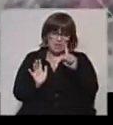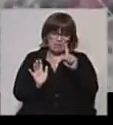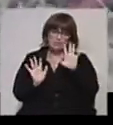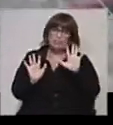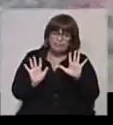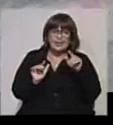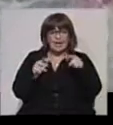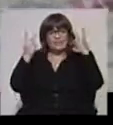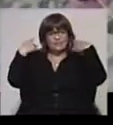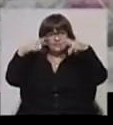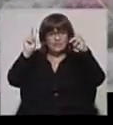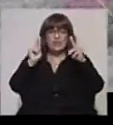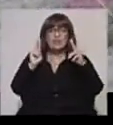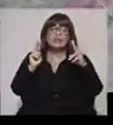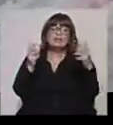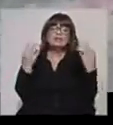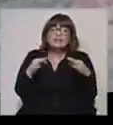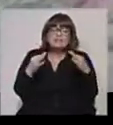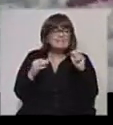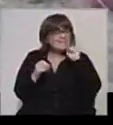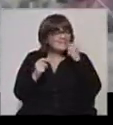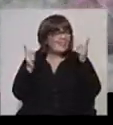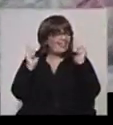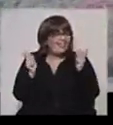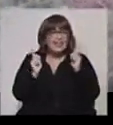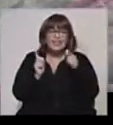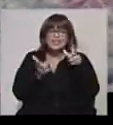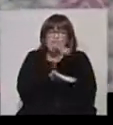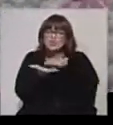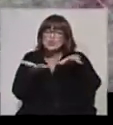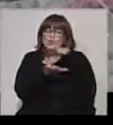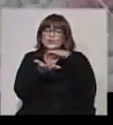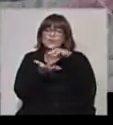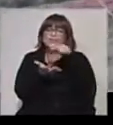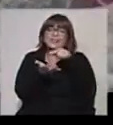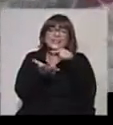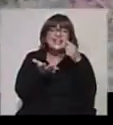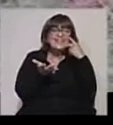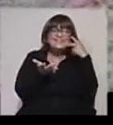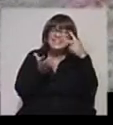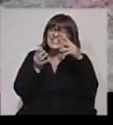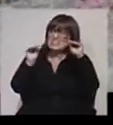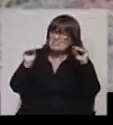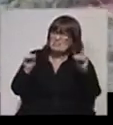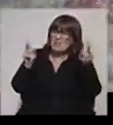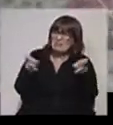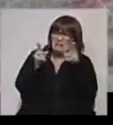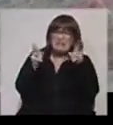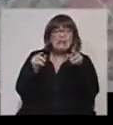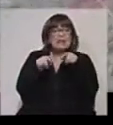y en ese viaje la verdad que nos gustó mucho. Fuimos a una zona que es menos visitada por los turistas